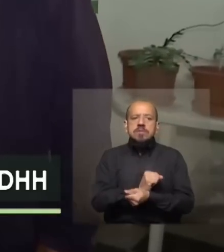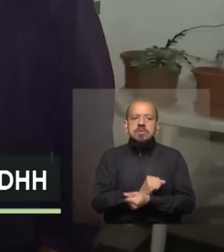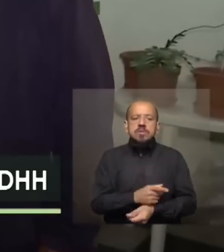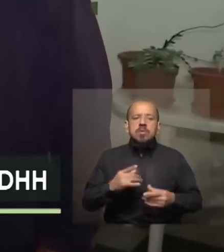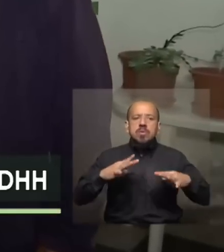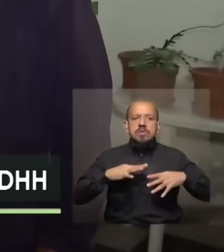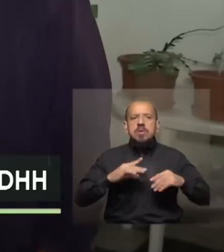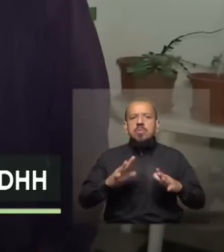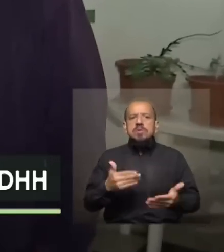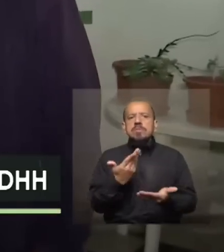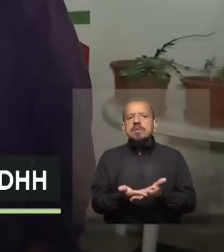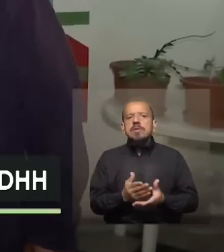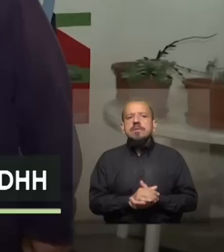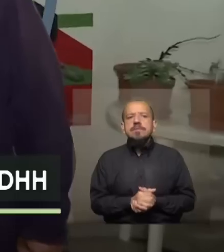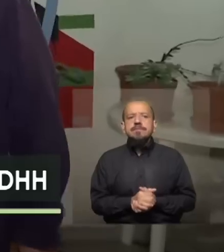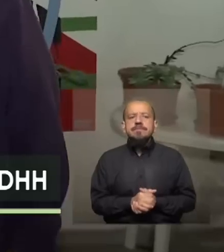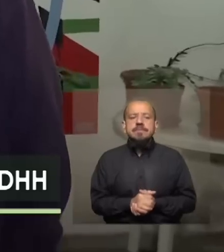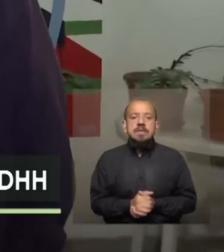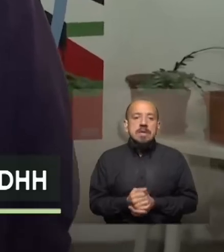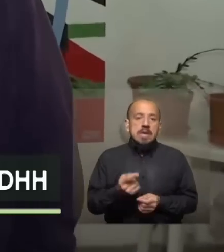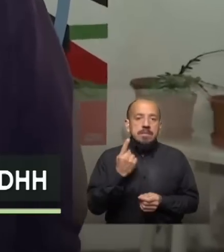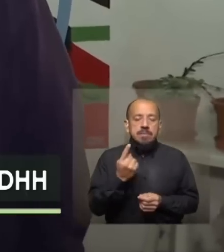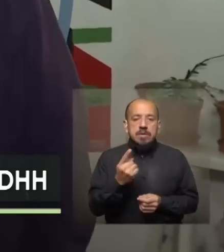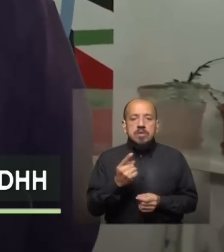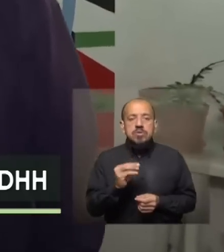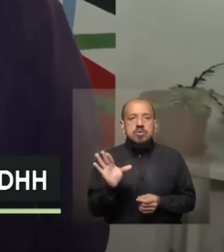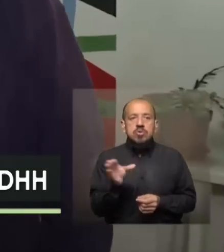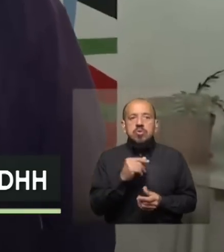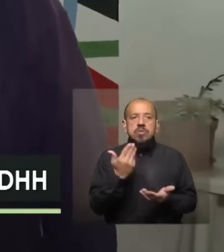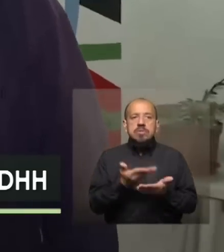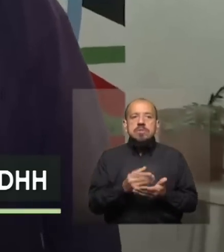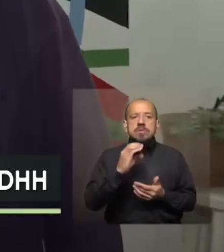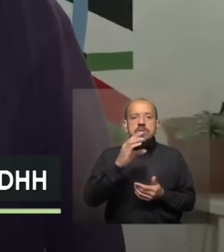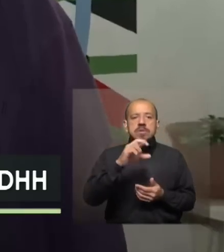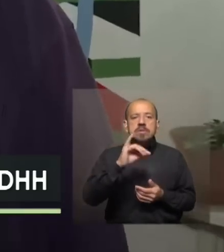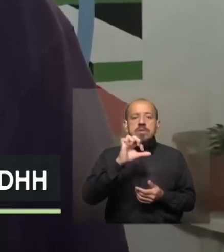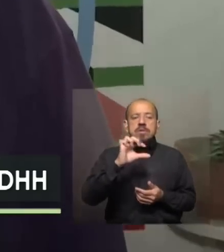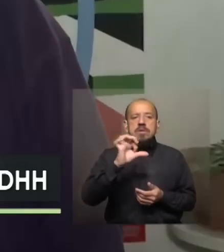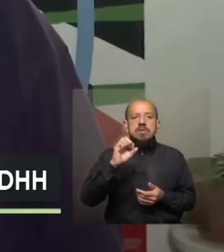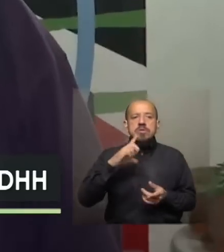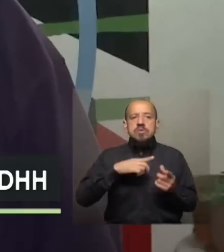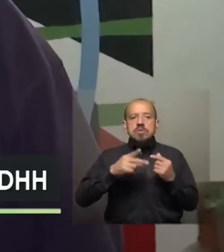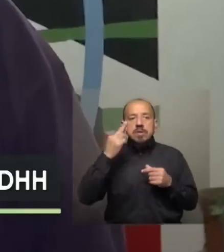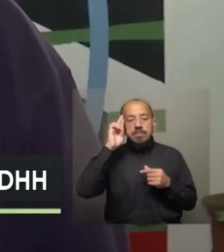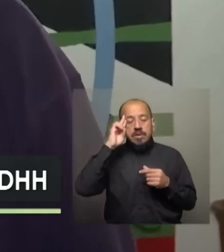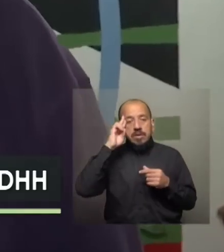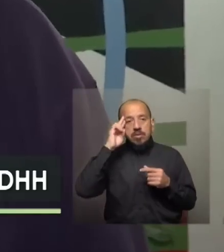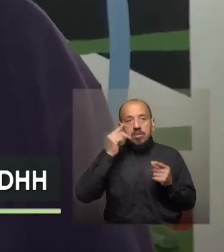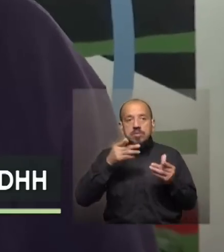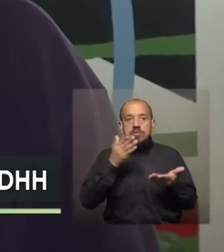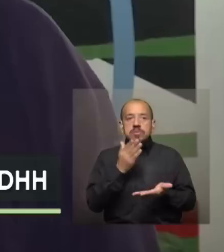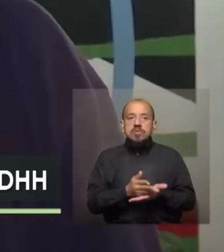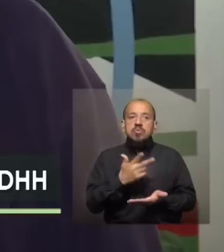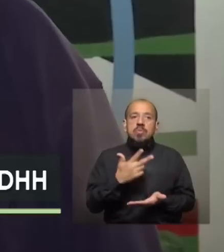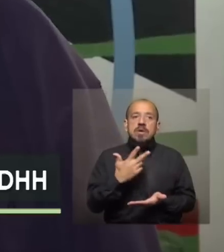jubilación Cuál es el planteo que están haciendo bueno en primer lugar todo lo que plantea Crisol es el respeto profundo y restricto de los